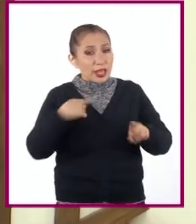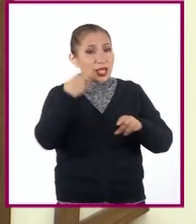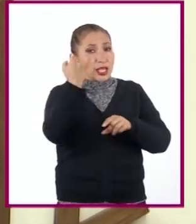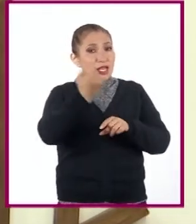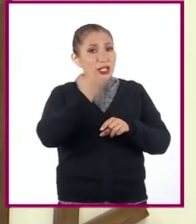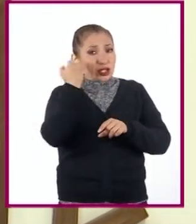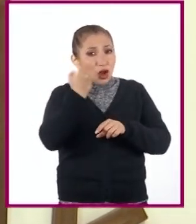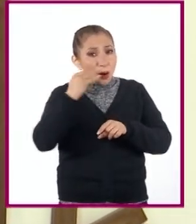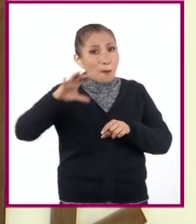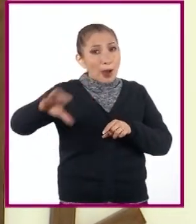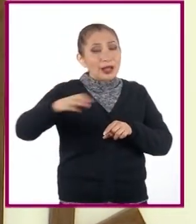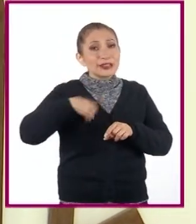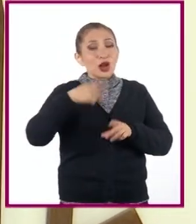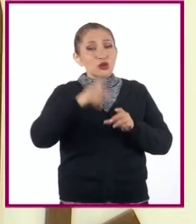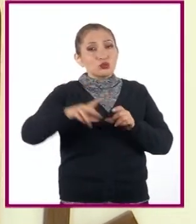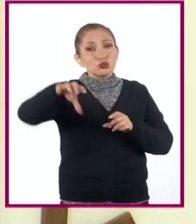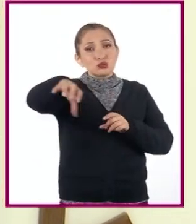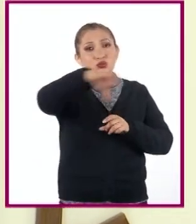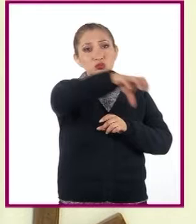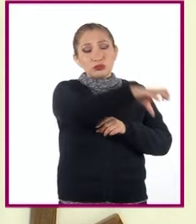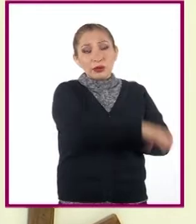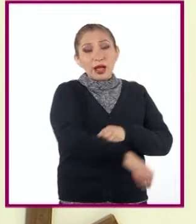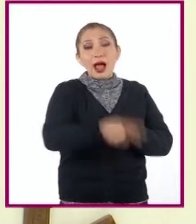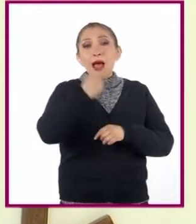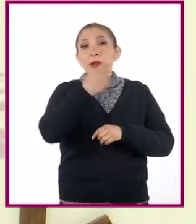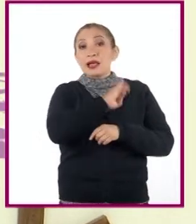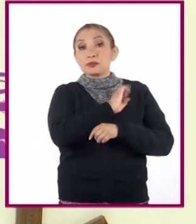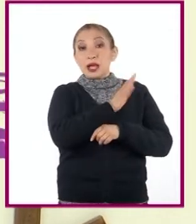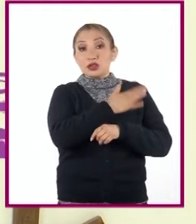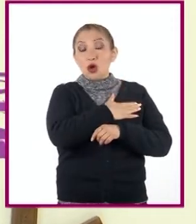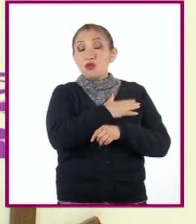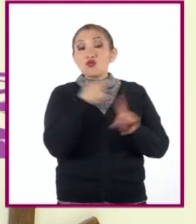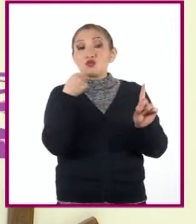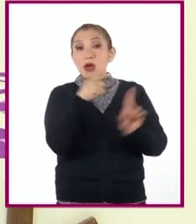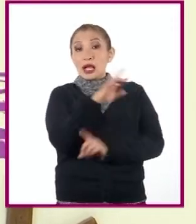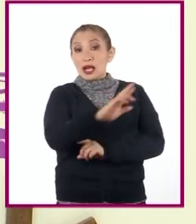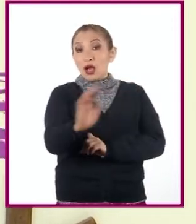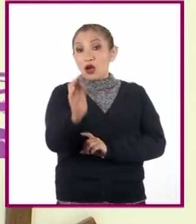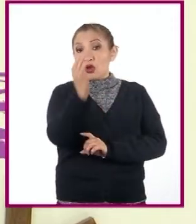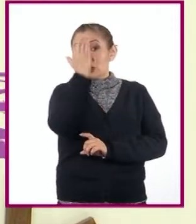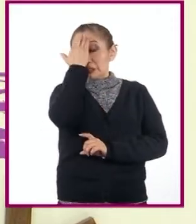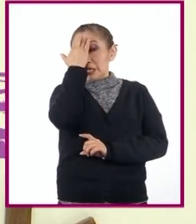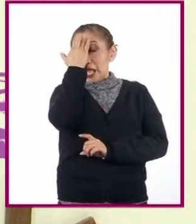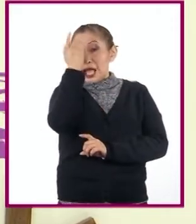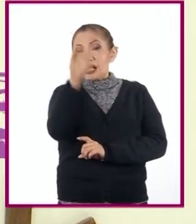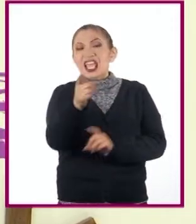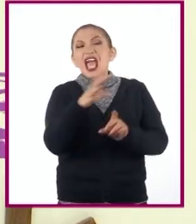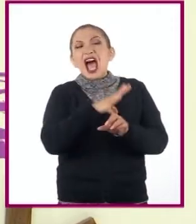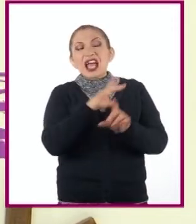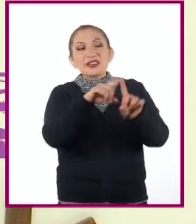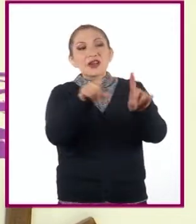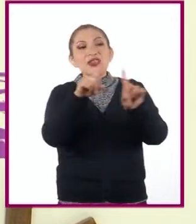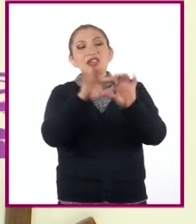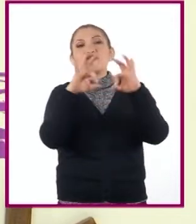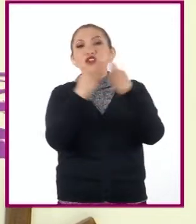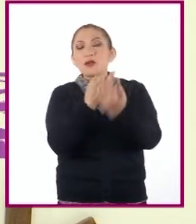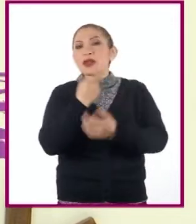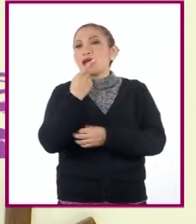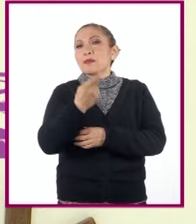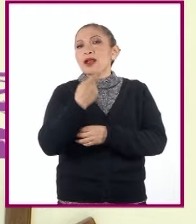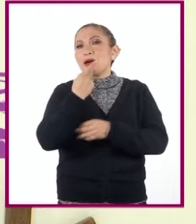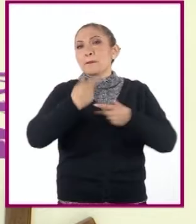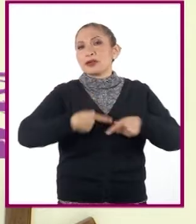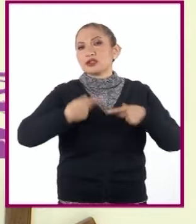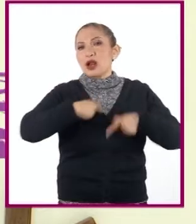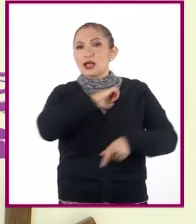cultural de los pueblos hispanohablantes. Y nuestro propósito es reconocer la diversidad lingüística de la comunidad de